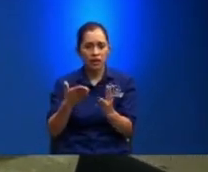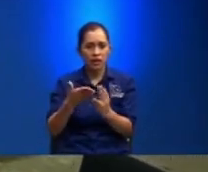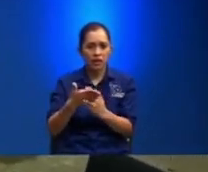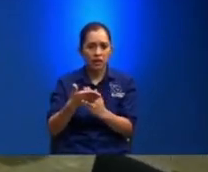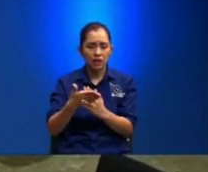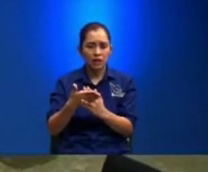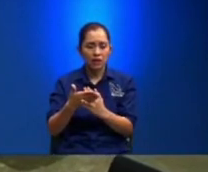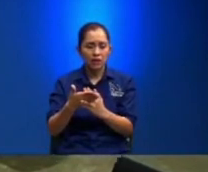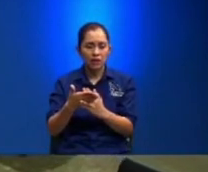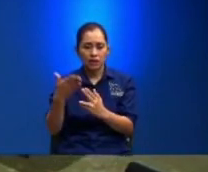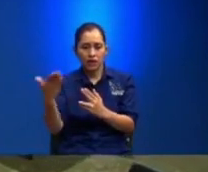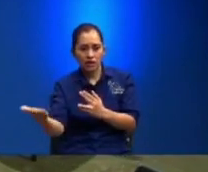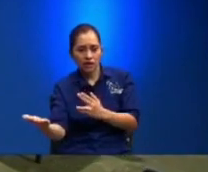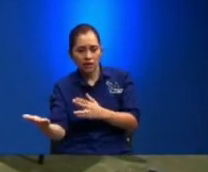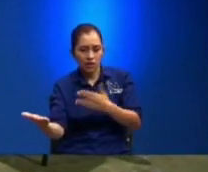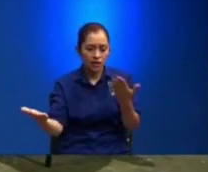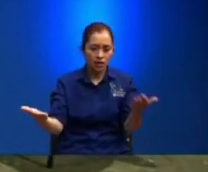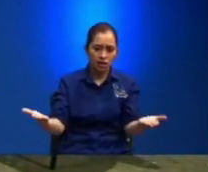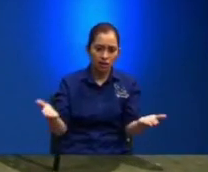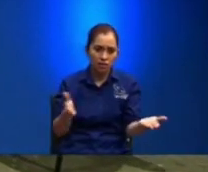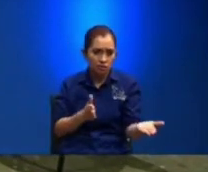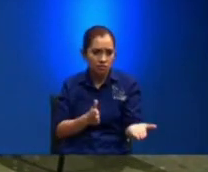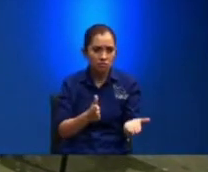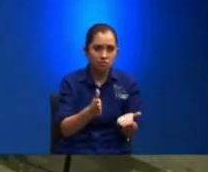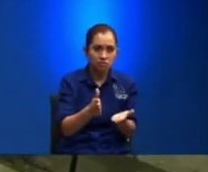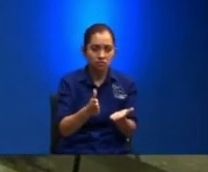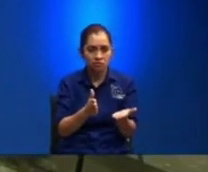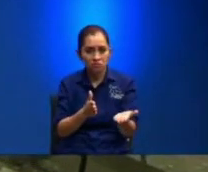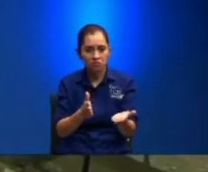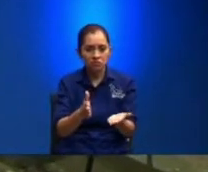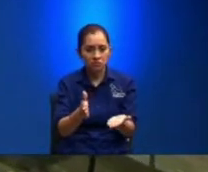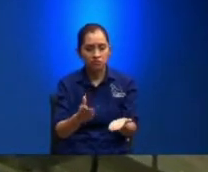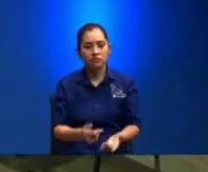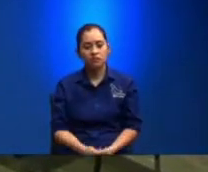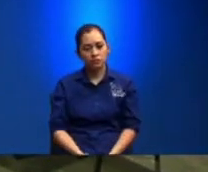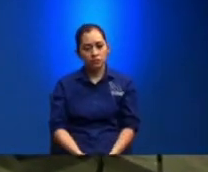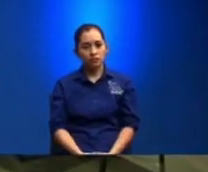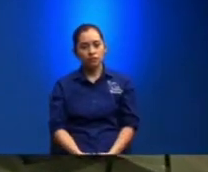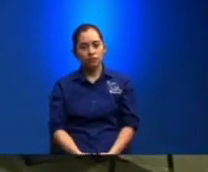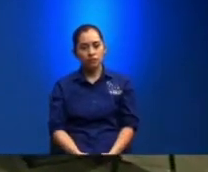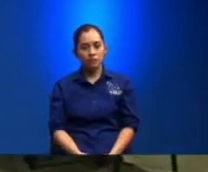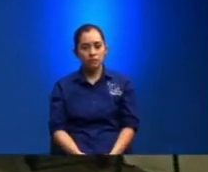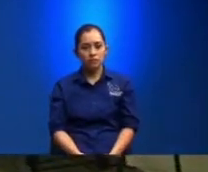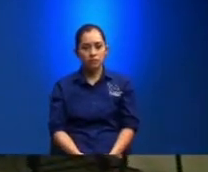ustedes son levanto lycos o católicos